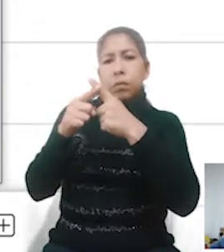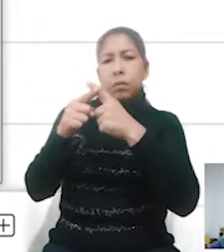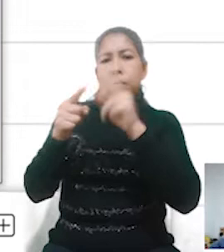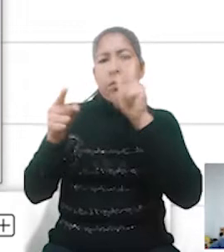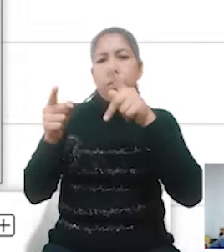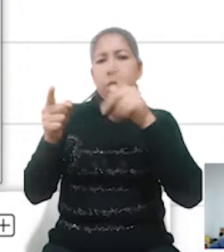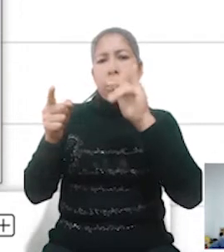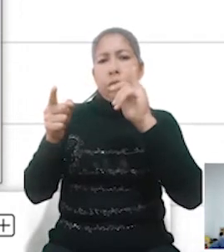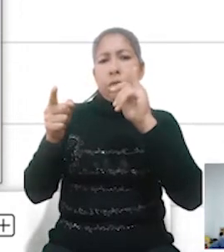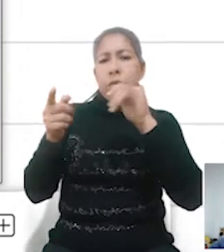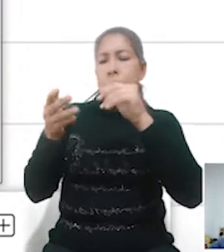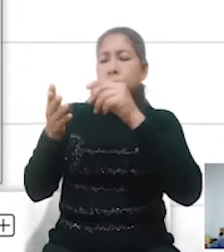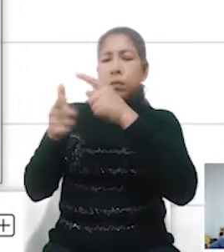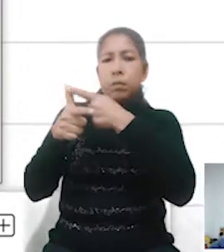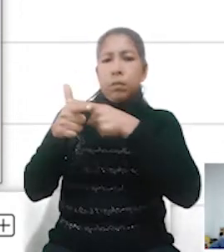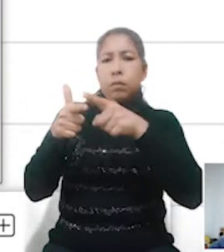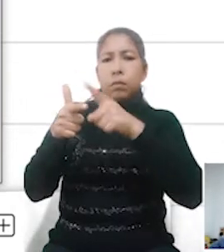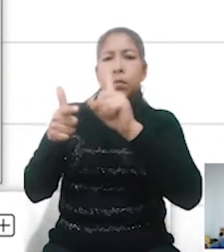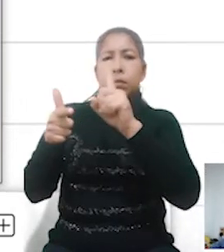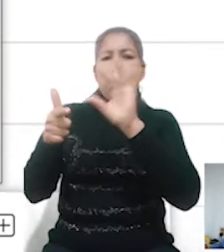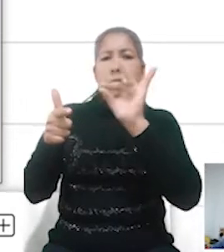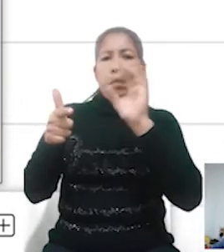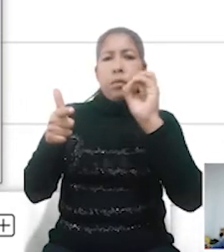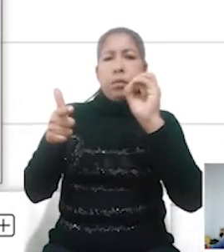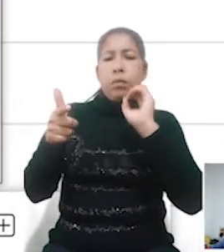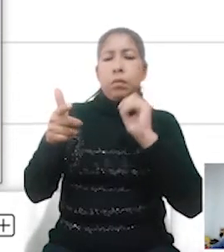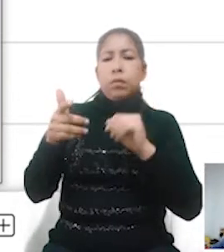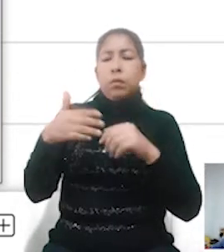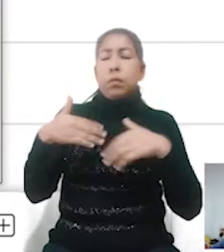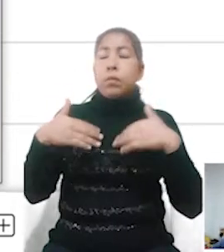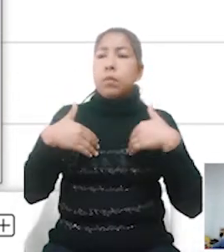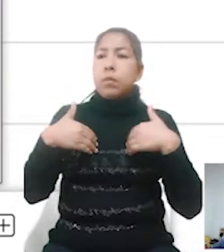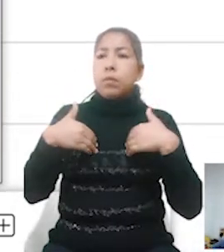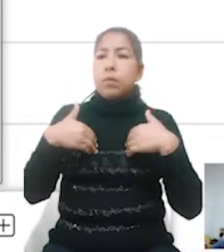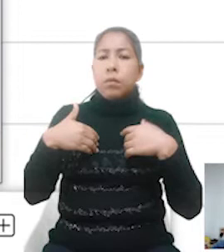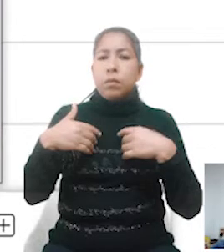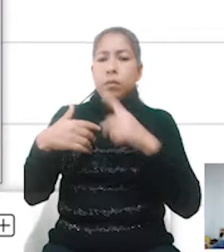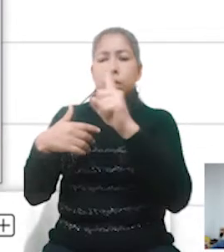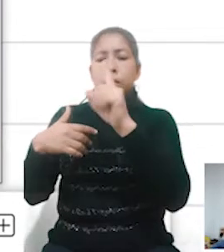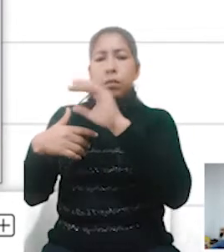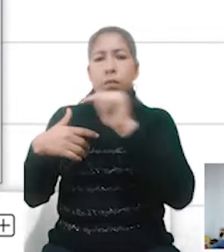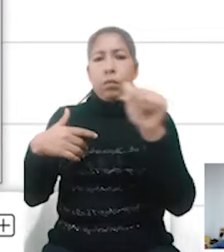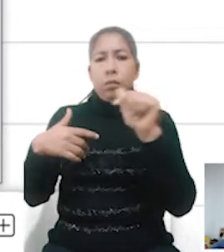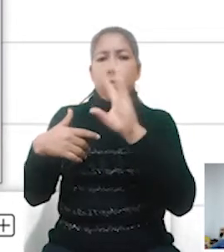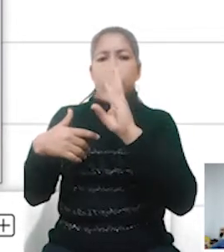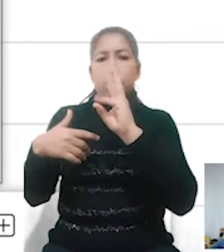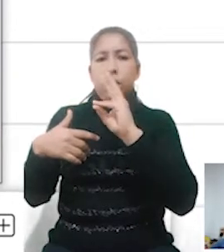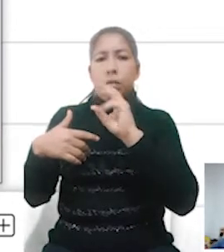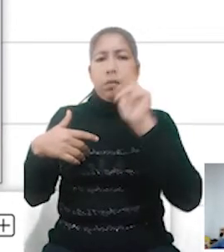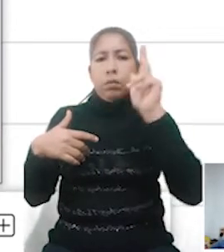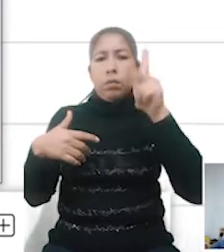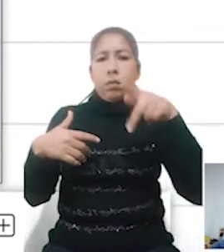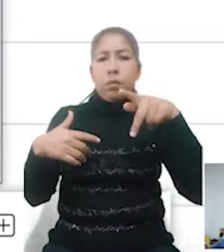dividido entre 180 grados. Presionamos igual y tenemos un sexto pi radianes o pi